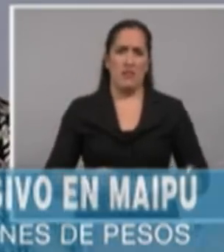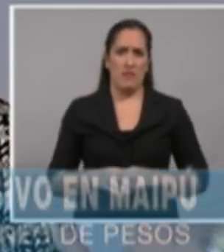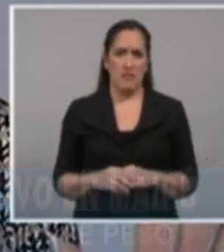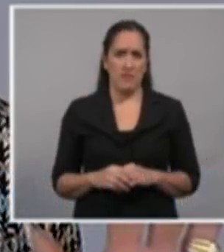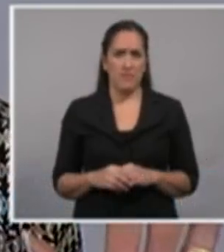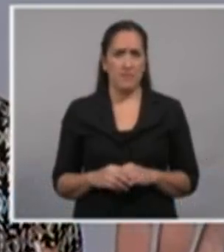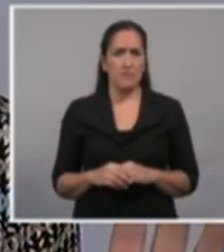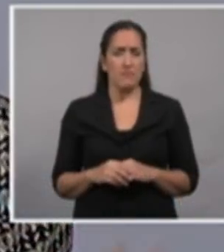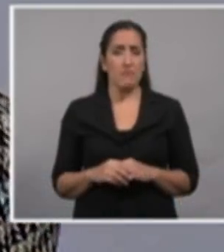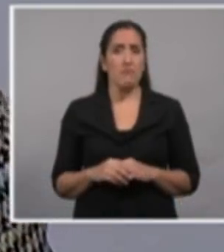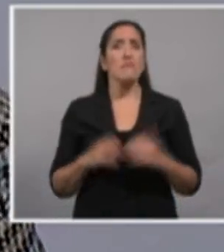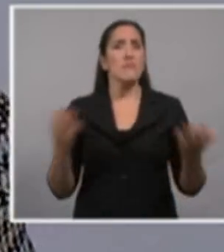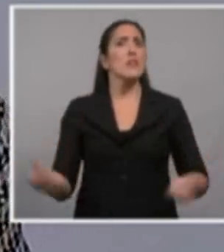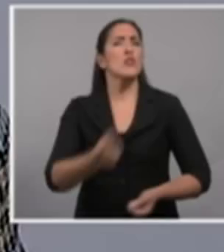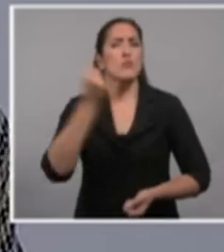Lo importante también